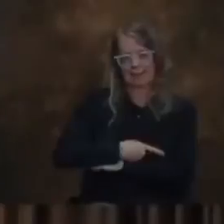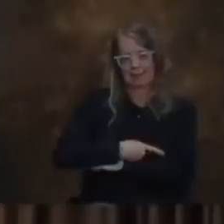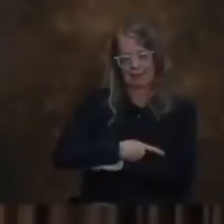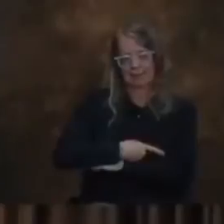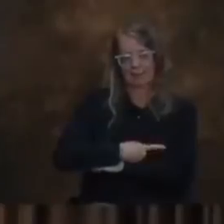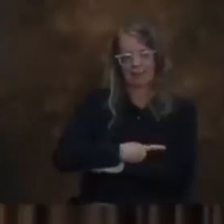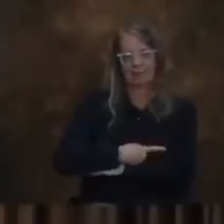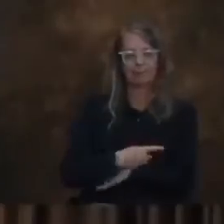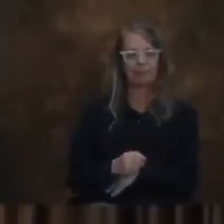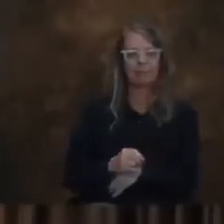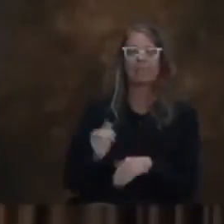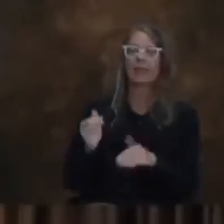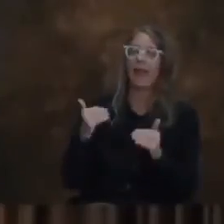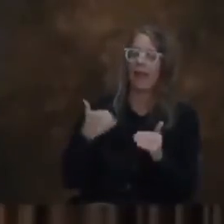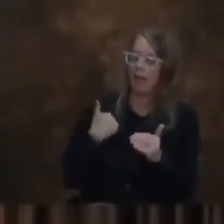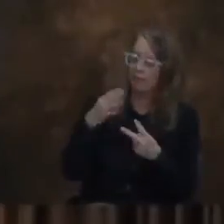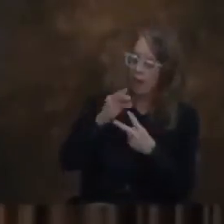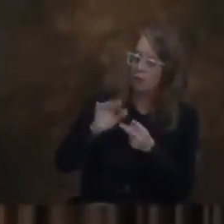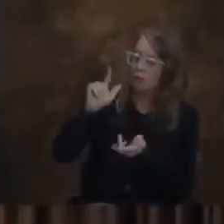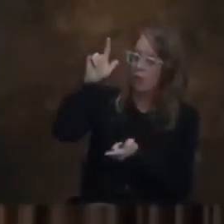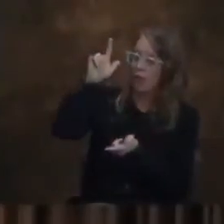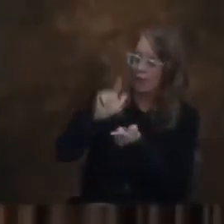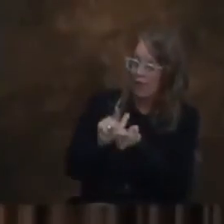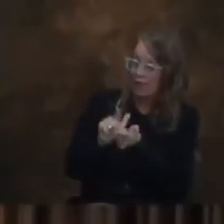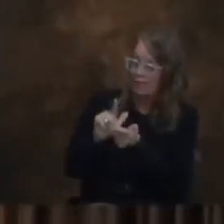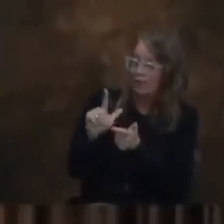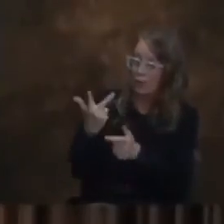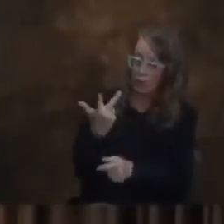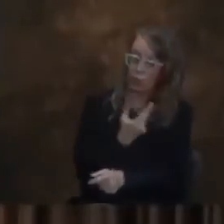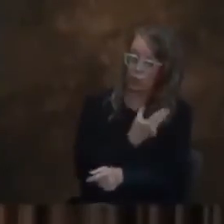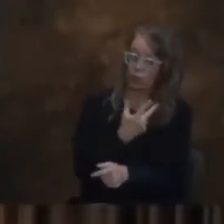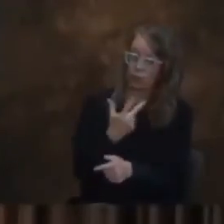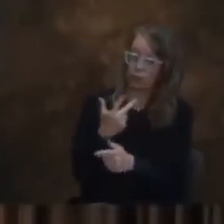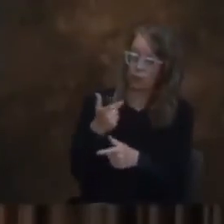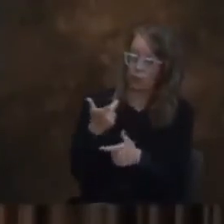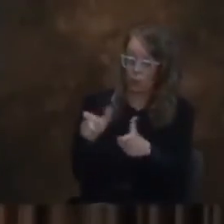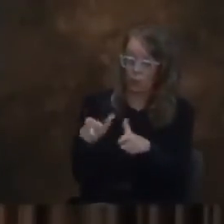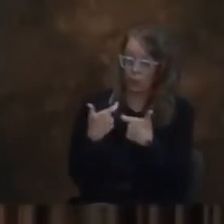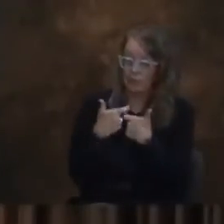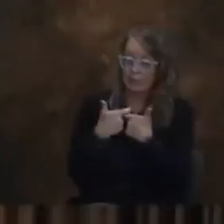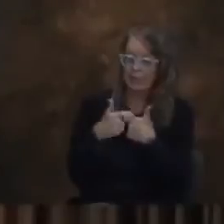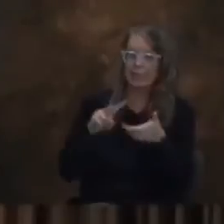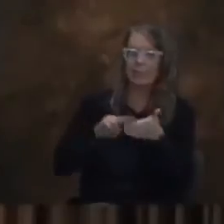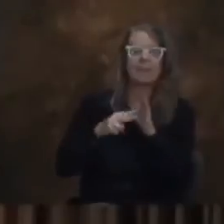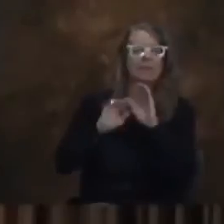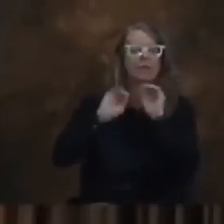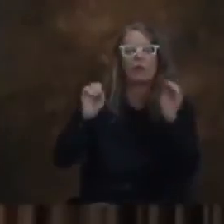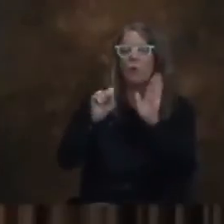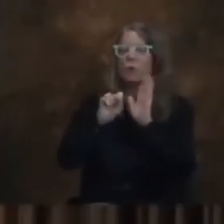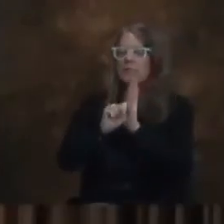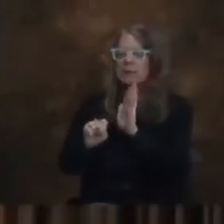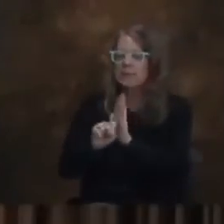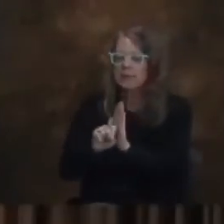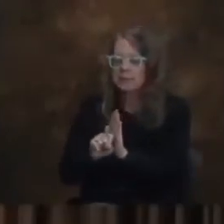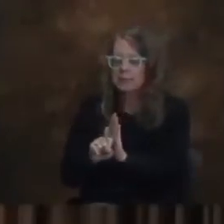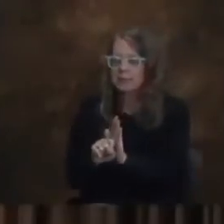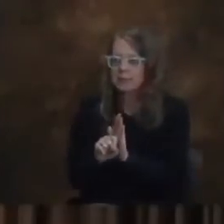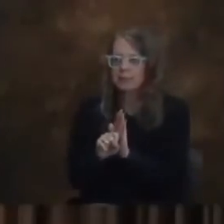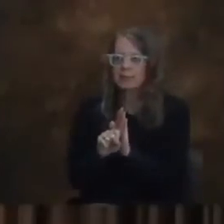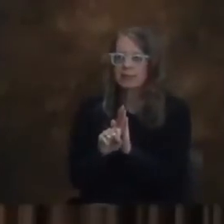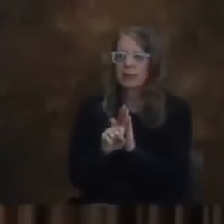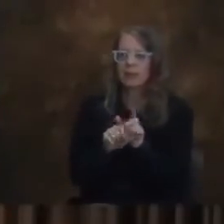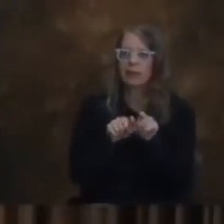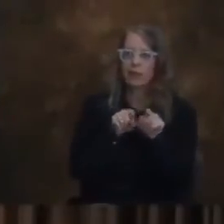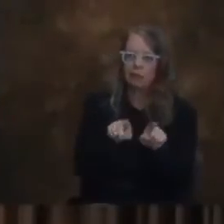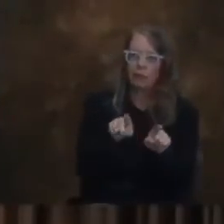menos tiempo pero eso tiene que tener a sintomático y no tiene ningún